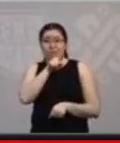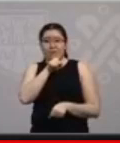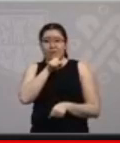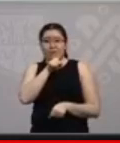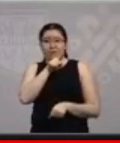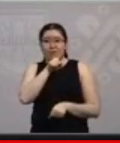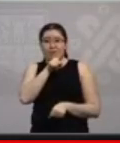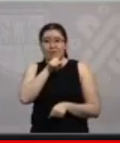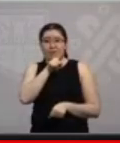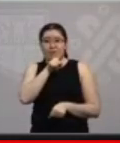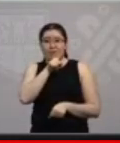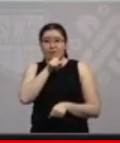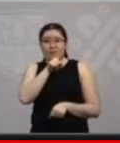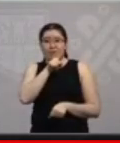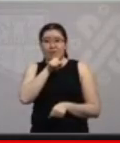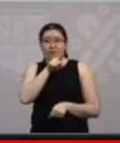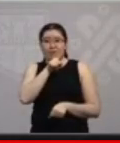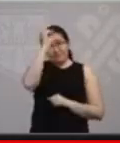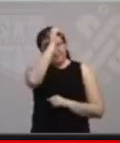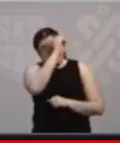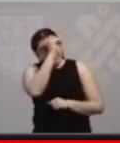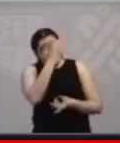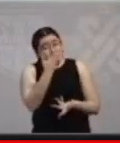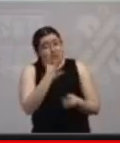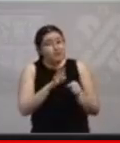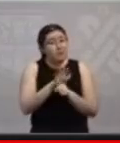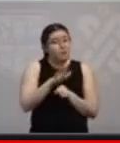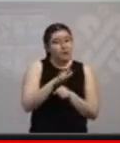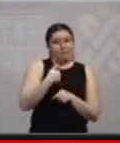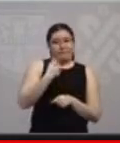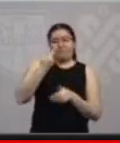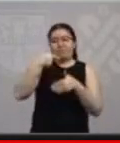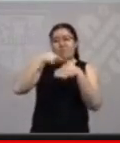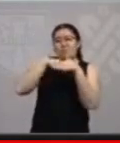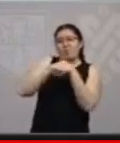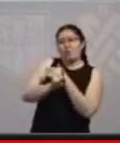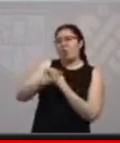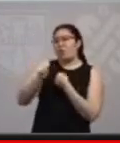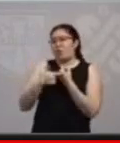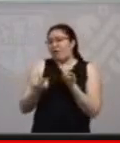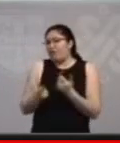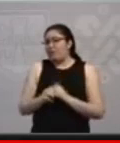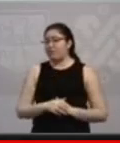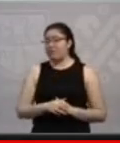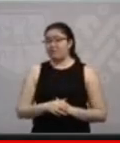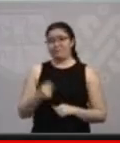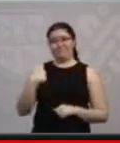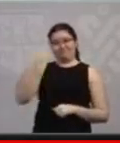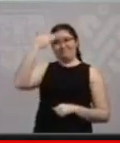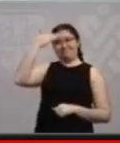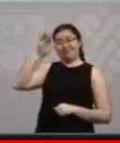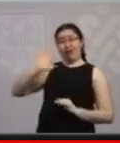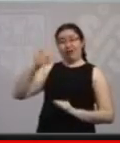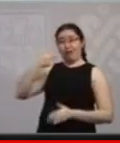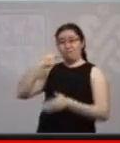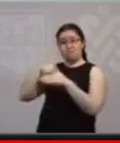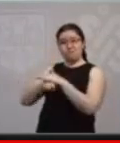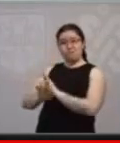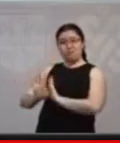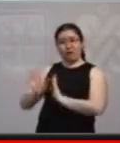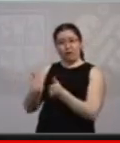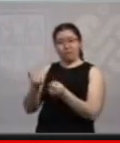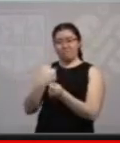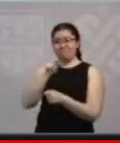vigilada o intervenida. ¿Qué opinión le merece y si va a promover alguna demanda, denuncia o qué sé yo? Lo que yo sé es que hay una denuncia ya y hay